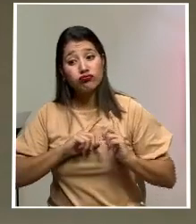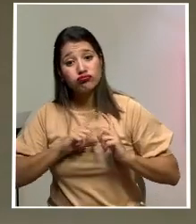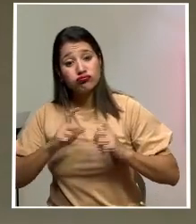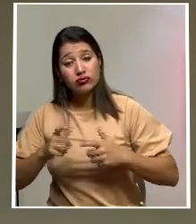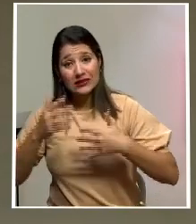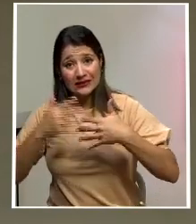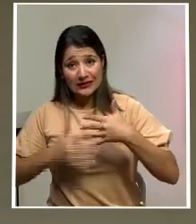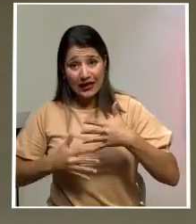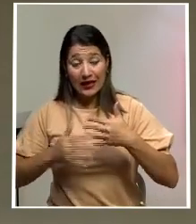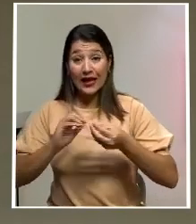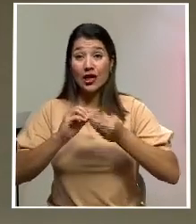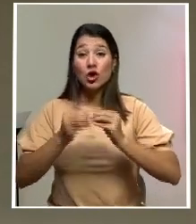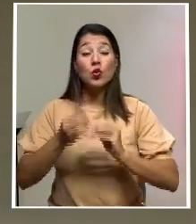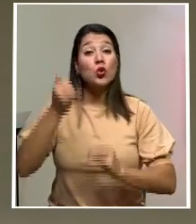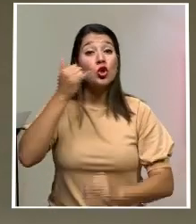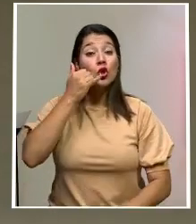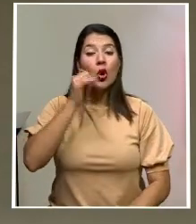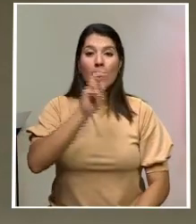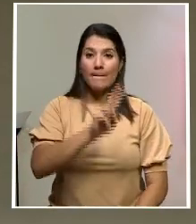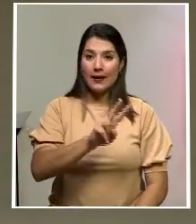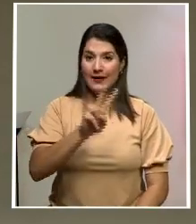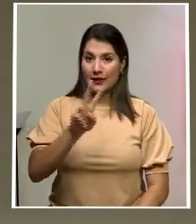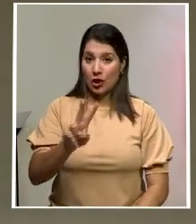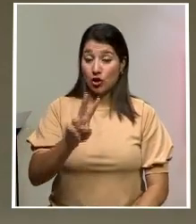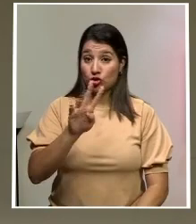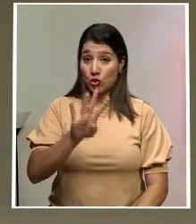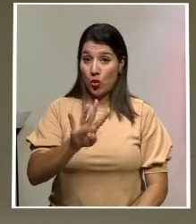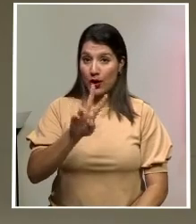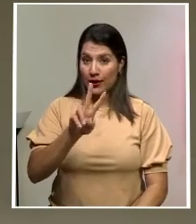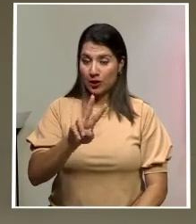El número de teléfono es